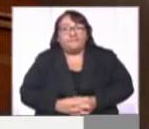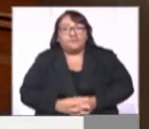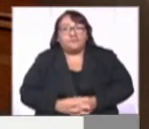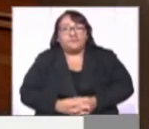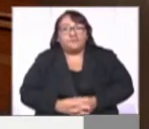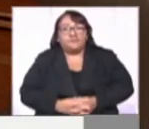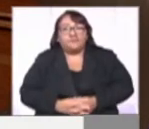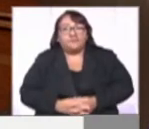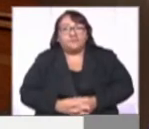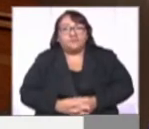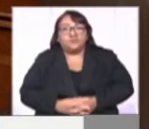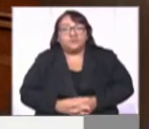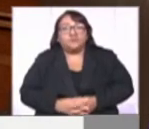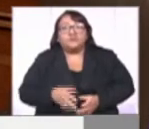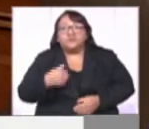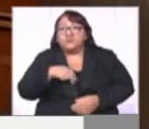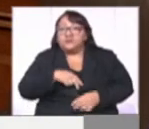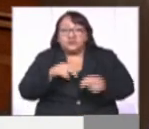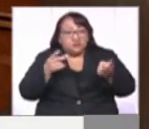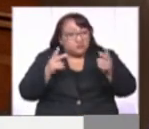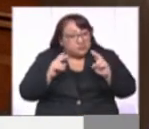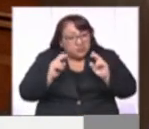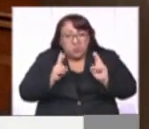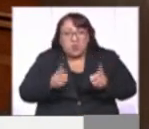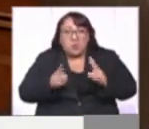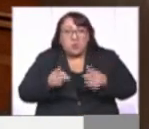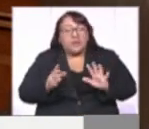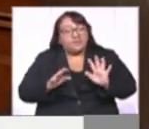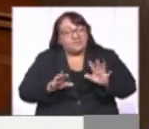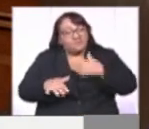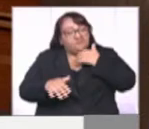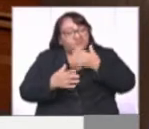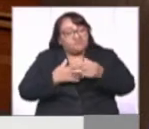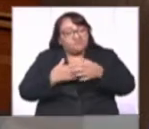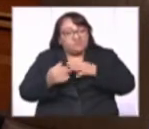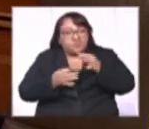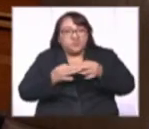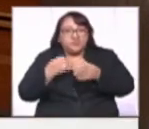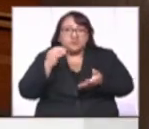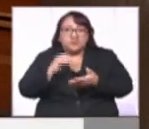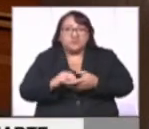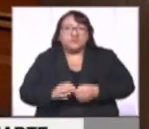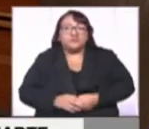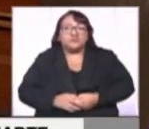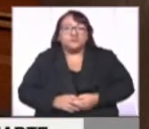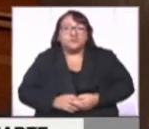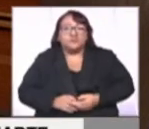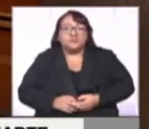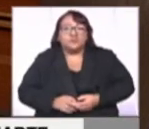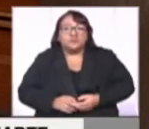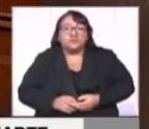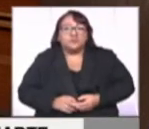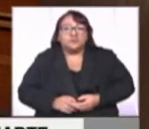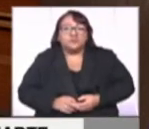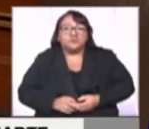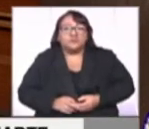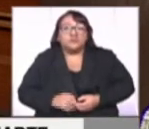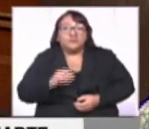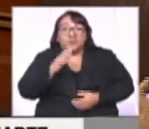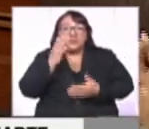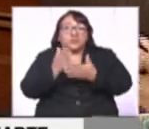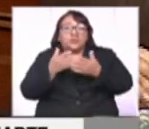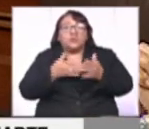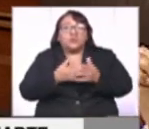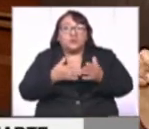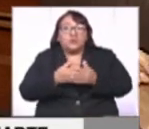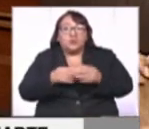épocas. Seguimos con el doble rasero, pero vamos a seguir describiendo más bien los hechos. Esta obstaculización produjo